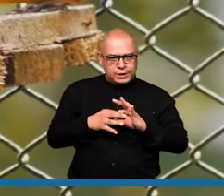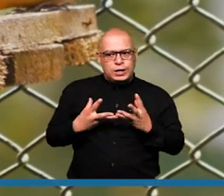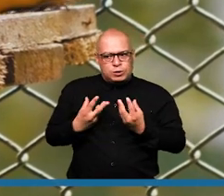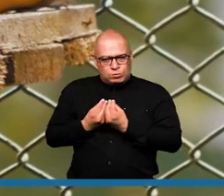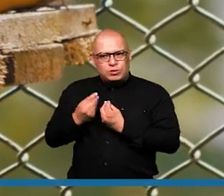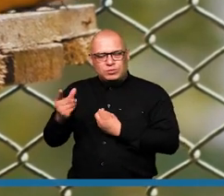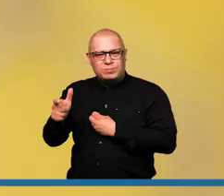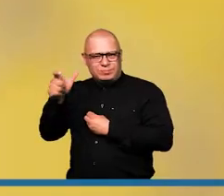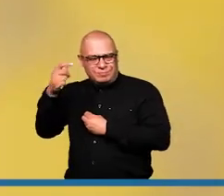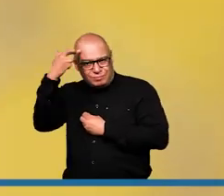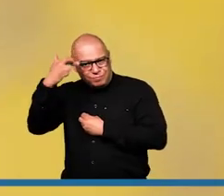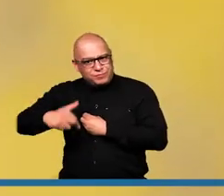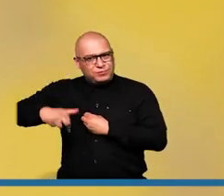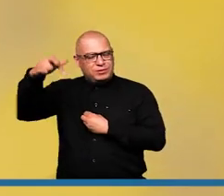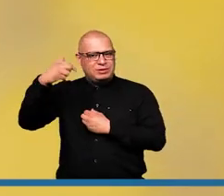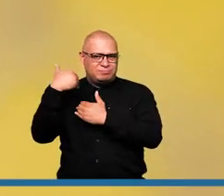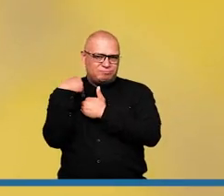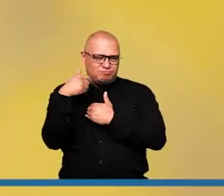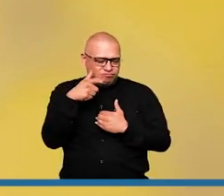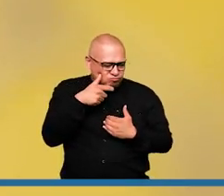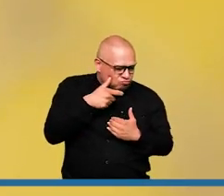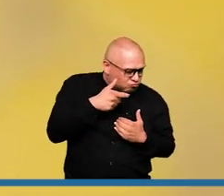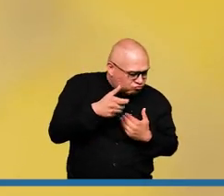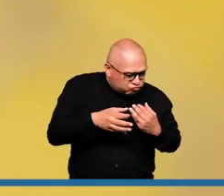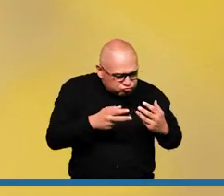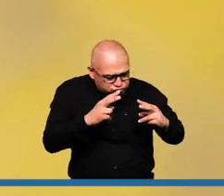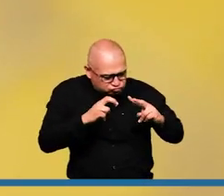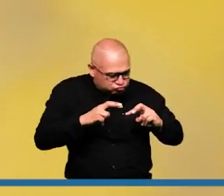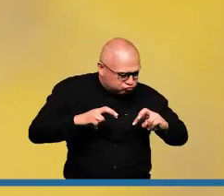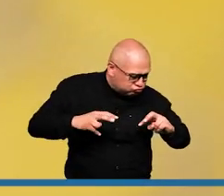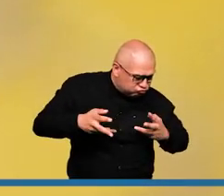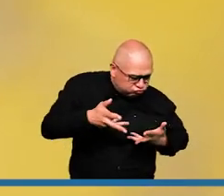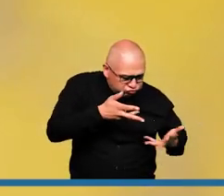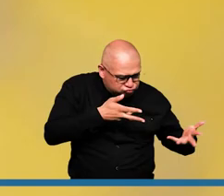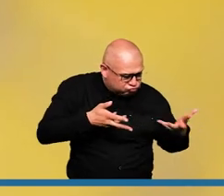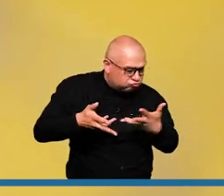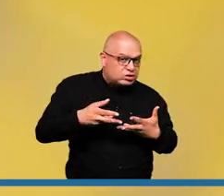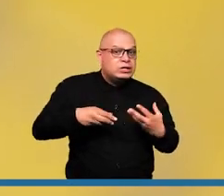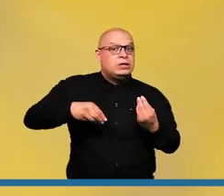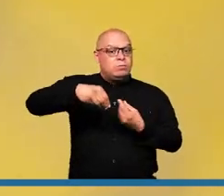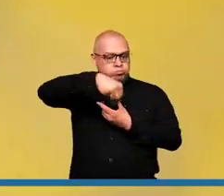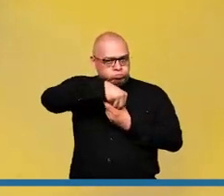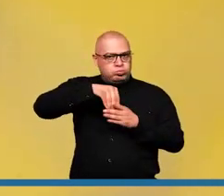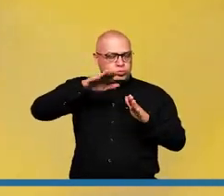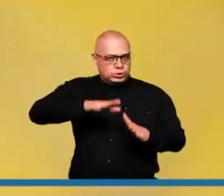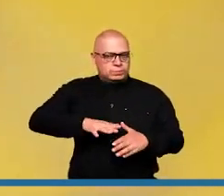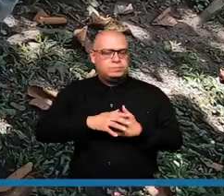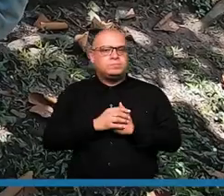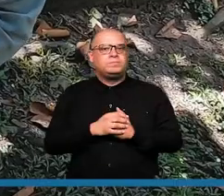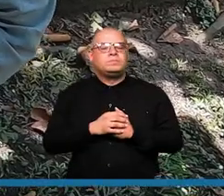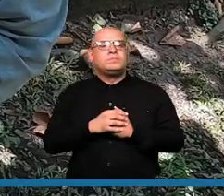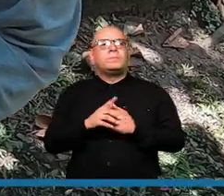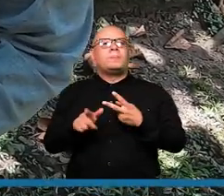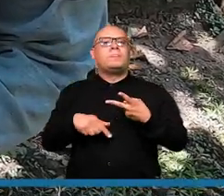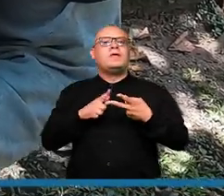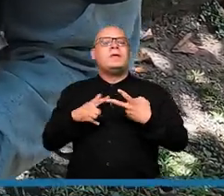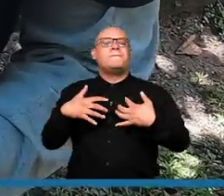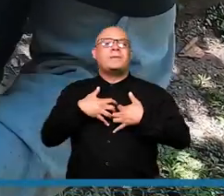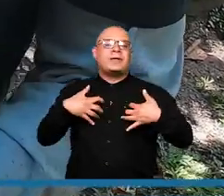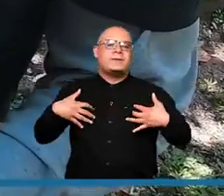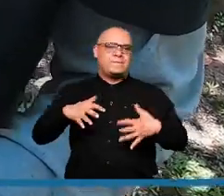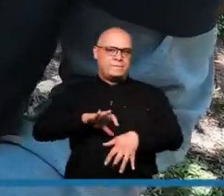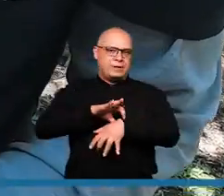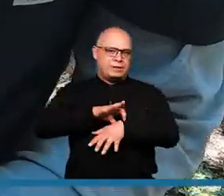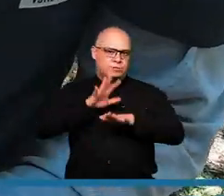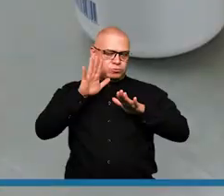grupo de biólogos que se encargan de tratar todo el tema del comportamiento, retornarlo a sus condiciones naturales. La parte